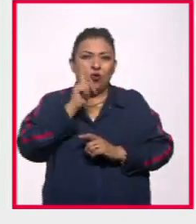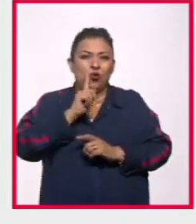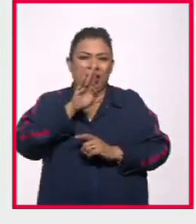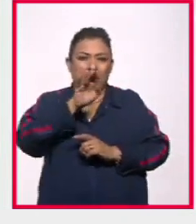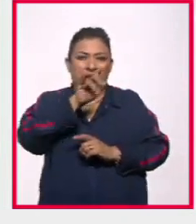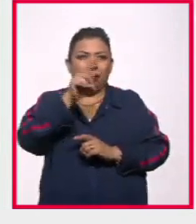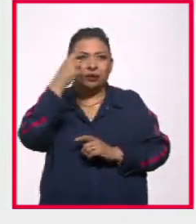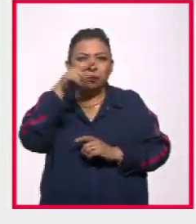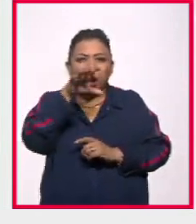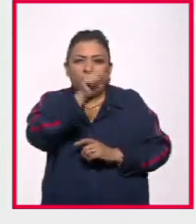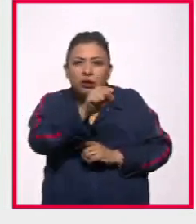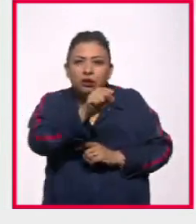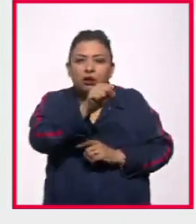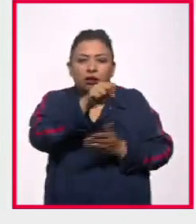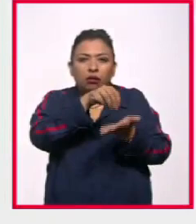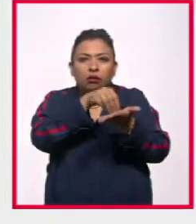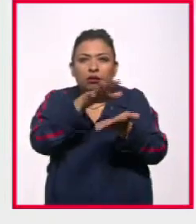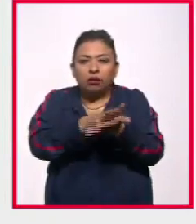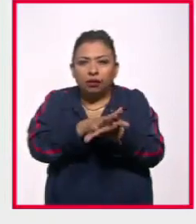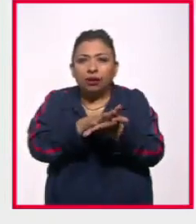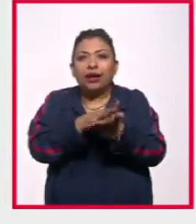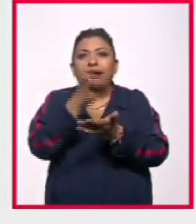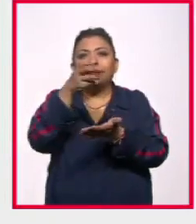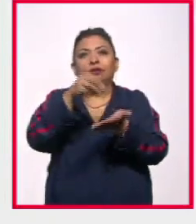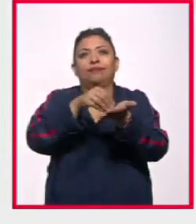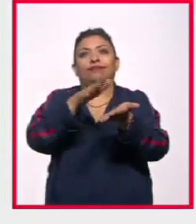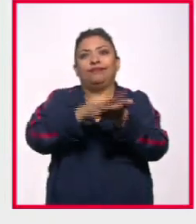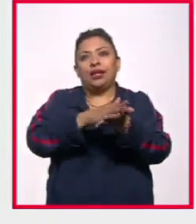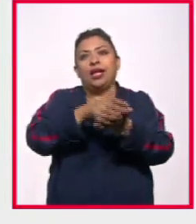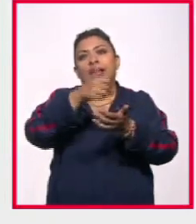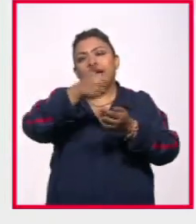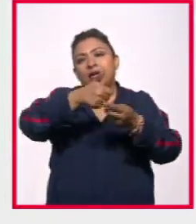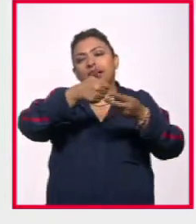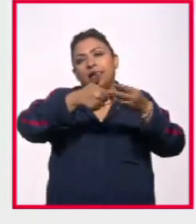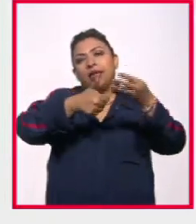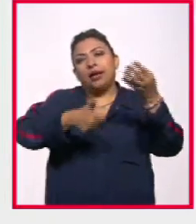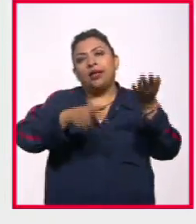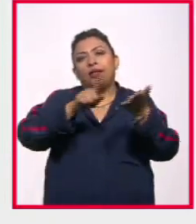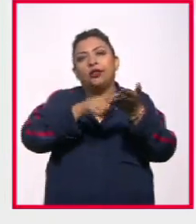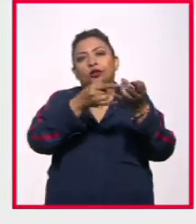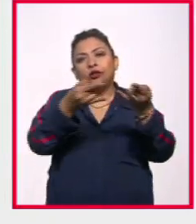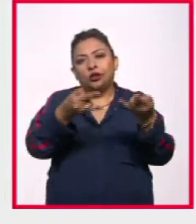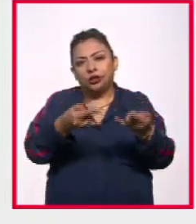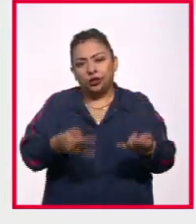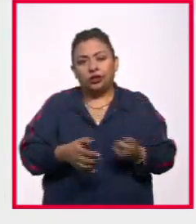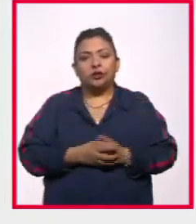poder captar esa imagen justo en el momento y es lo que plasma en cada una de estas historias.